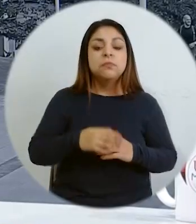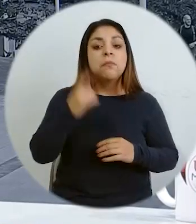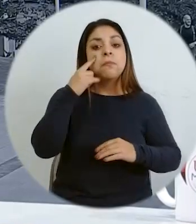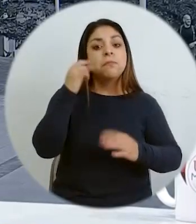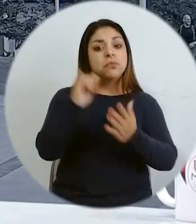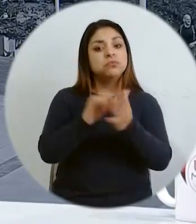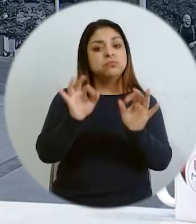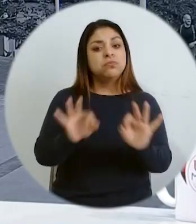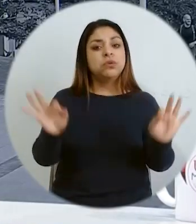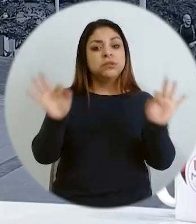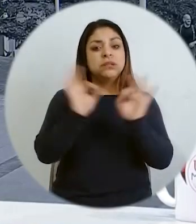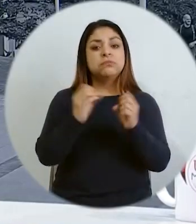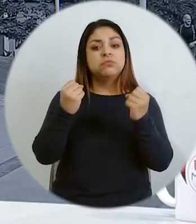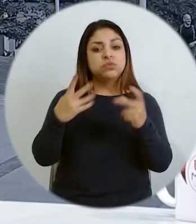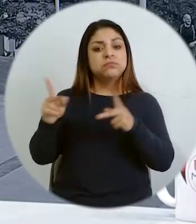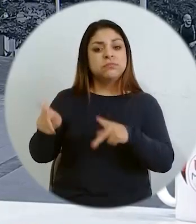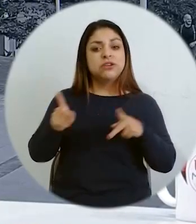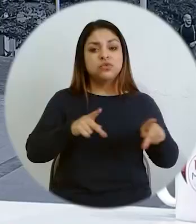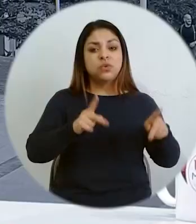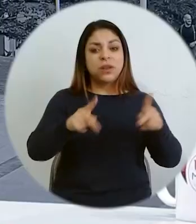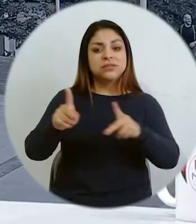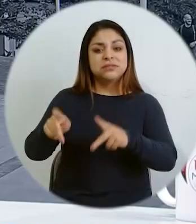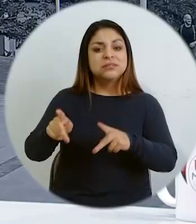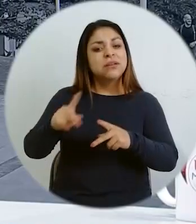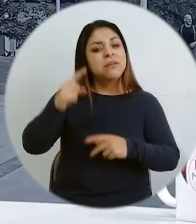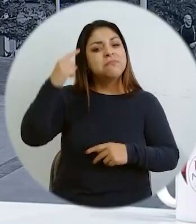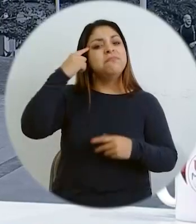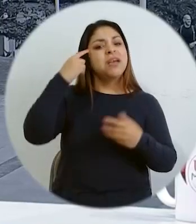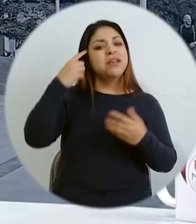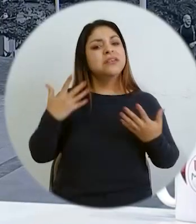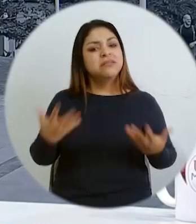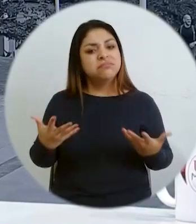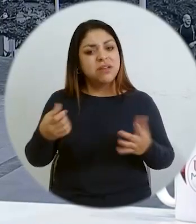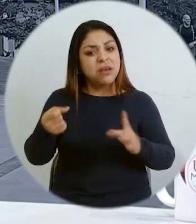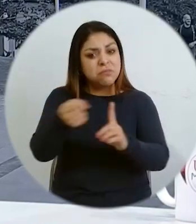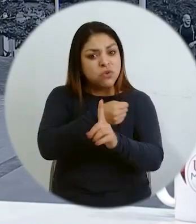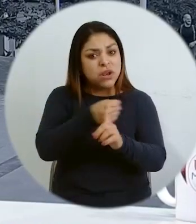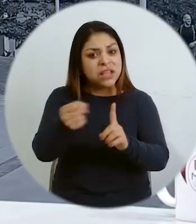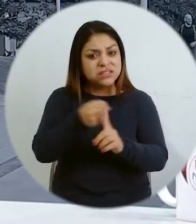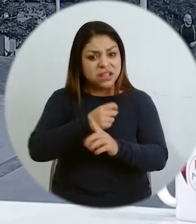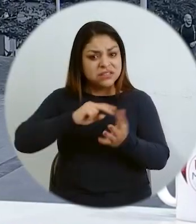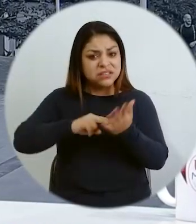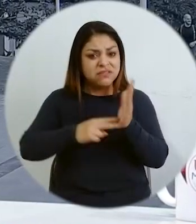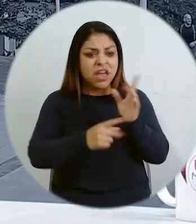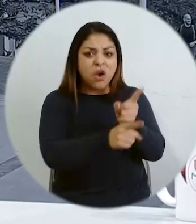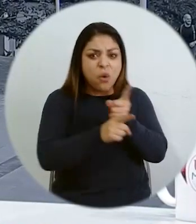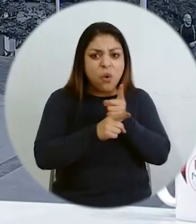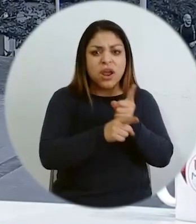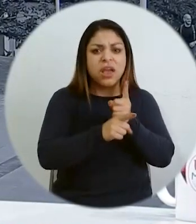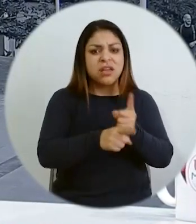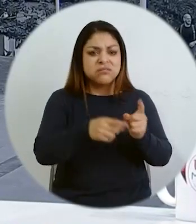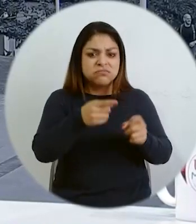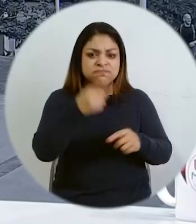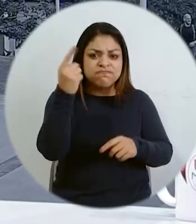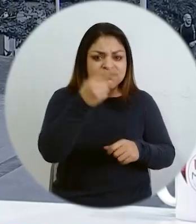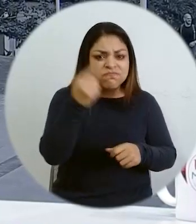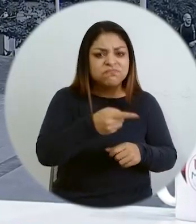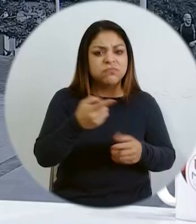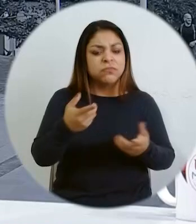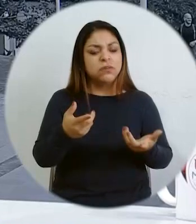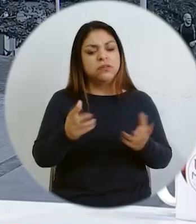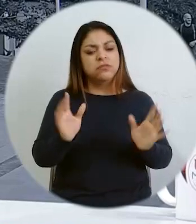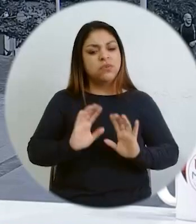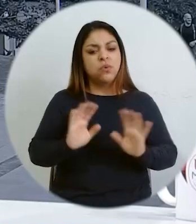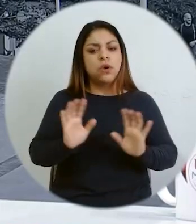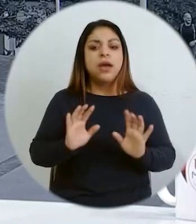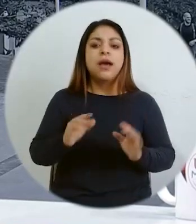muy importante porque todavía mucha gente de nuestra población tiene la idea de que la violencia sirve para corregir o para mejorar el comportamiento,